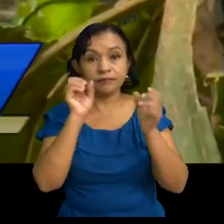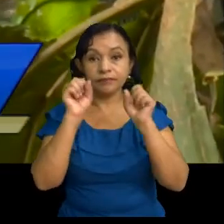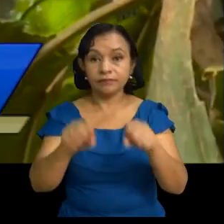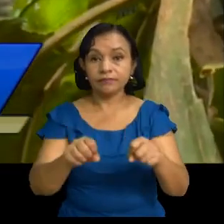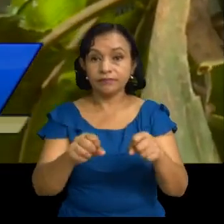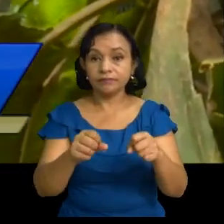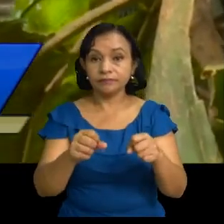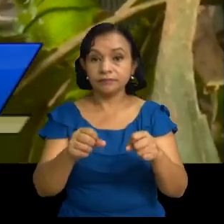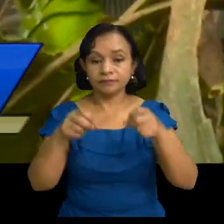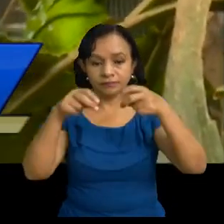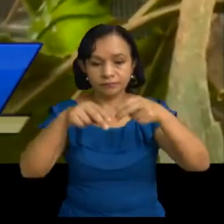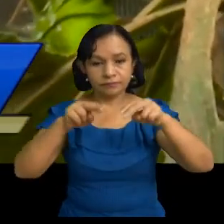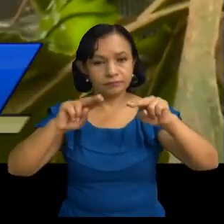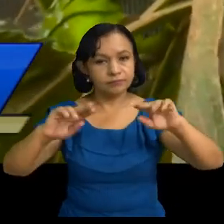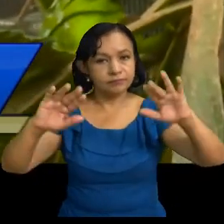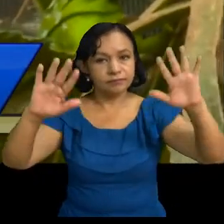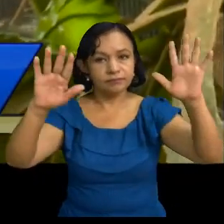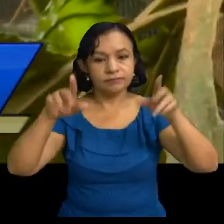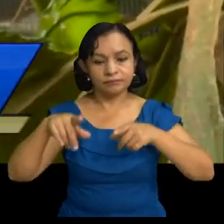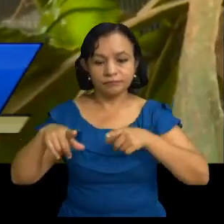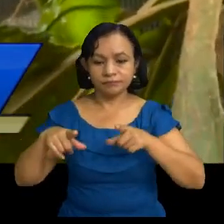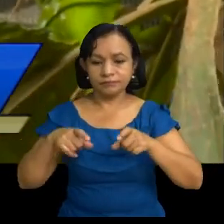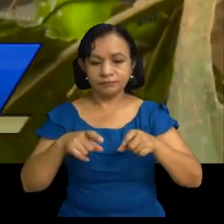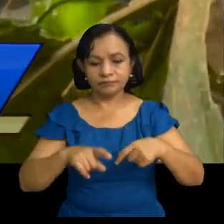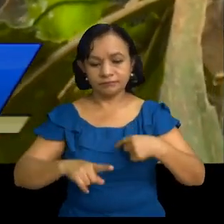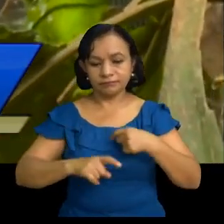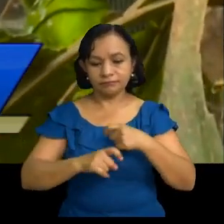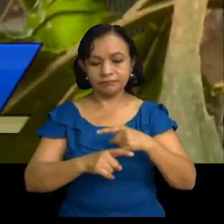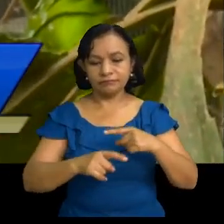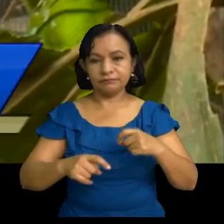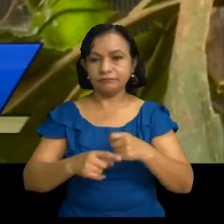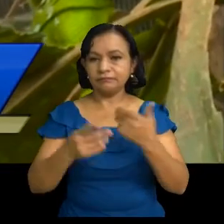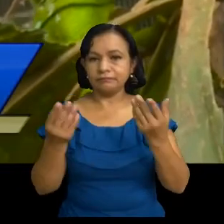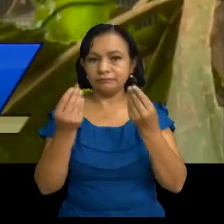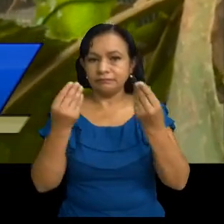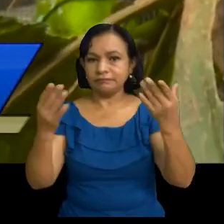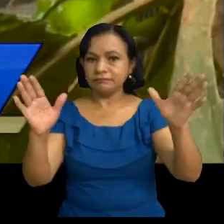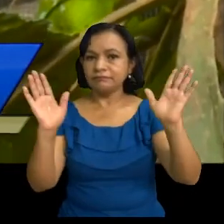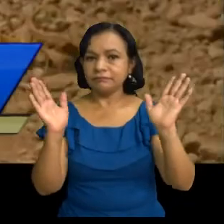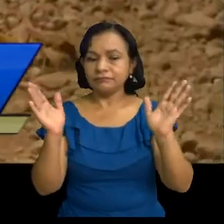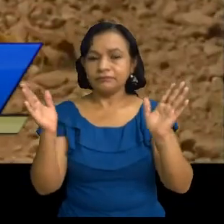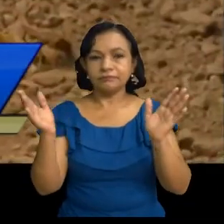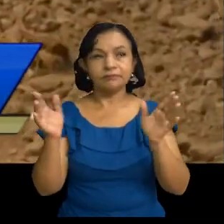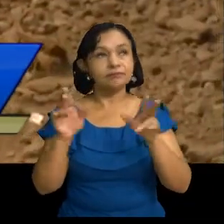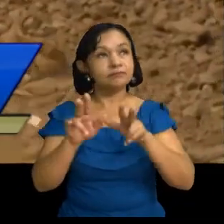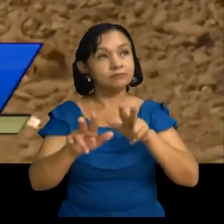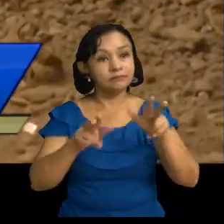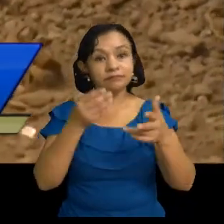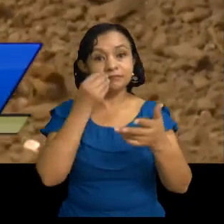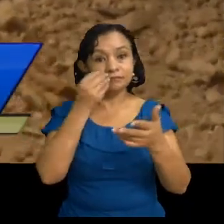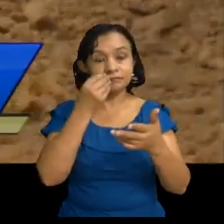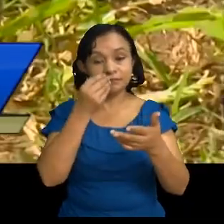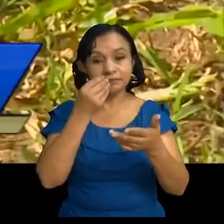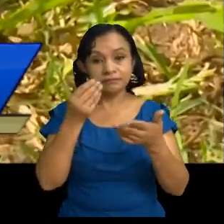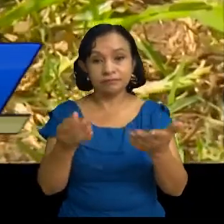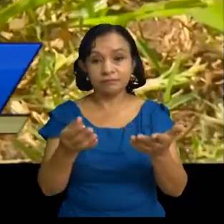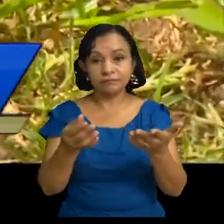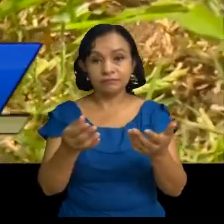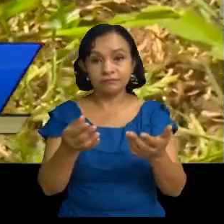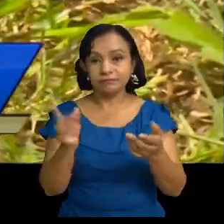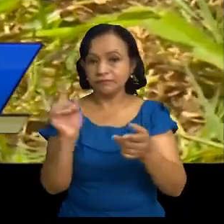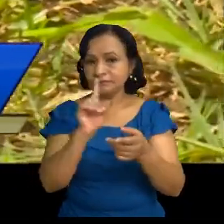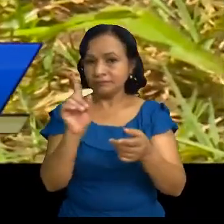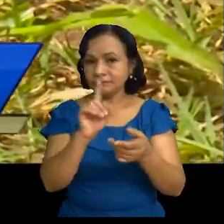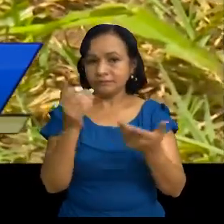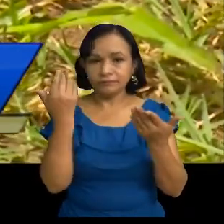garrobo es húmedo natural tiene parásitos y todo y al traerlo al e irse a comer garrover solo creer o ya no